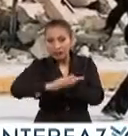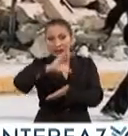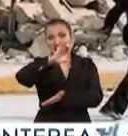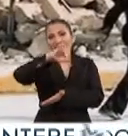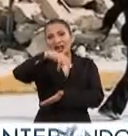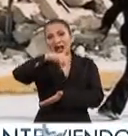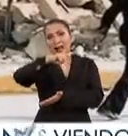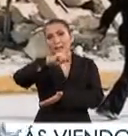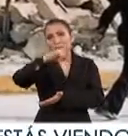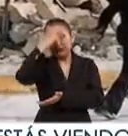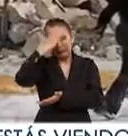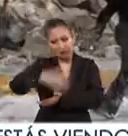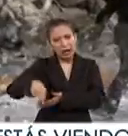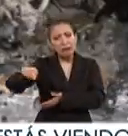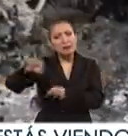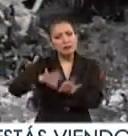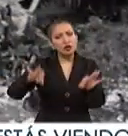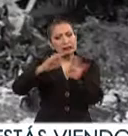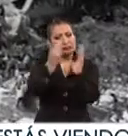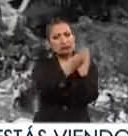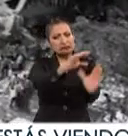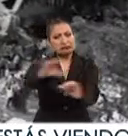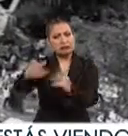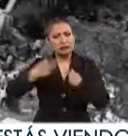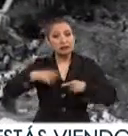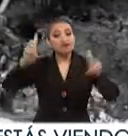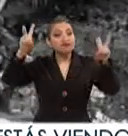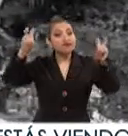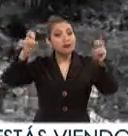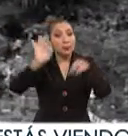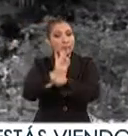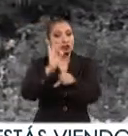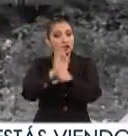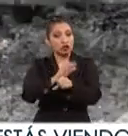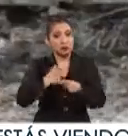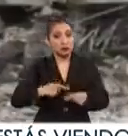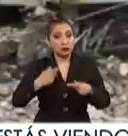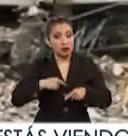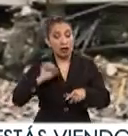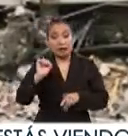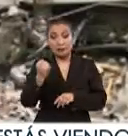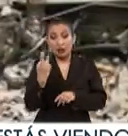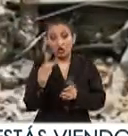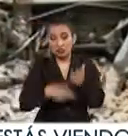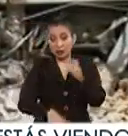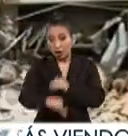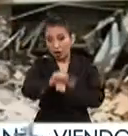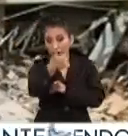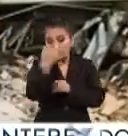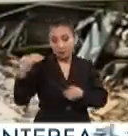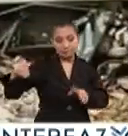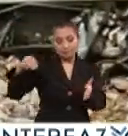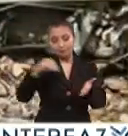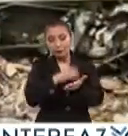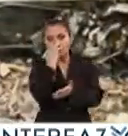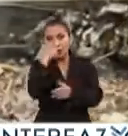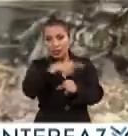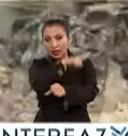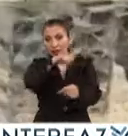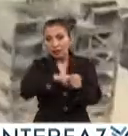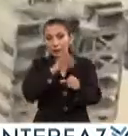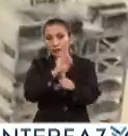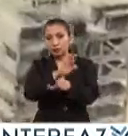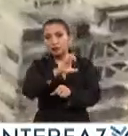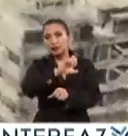CENAPRED, consciente de la importancia sobre educar a la población en materia de protección civil, en septiembre de 2011 incorporó la Escuela Nacional